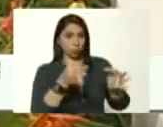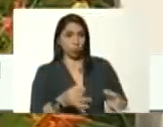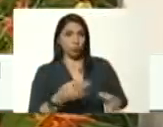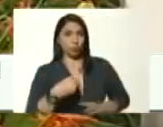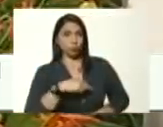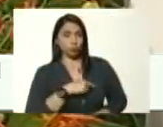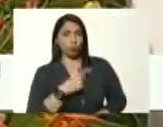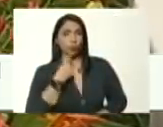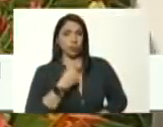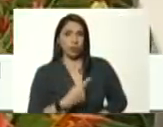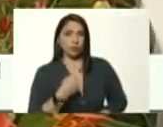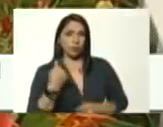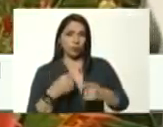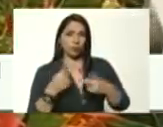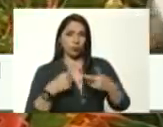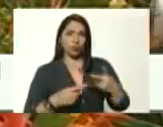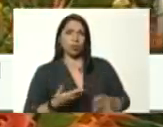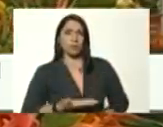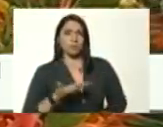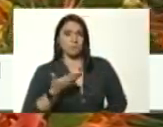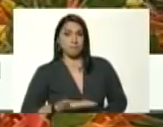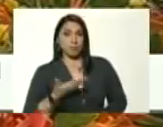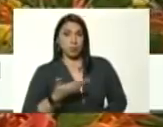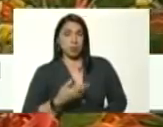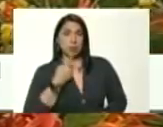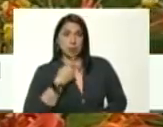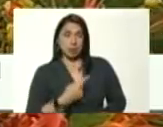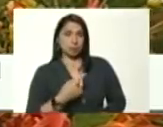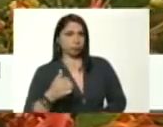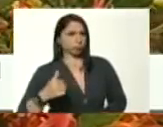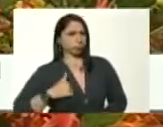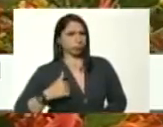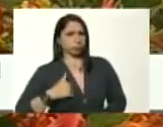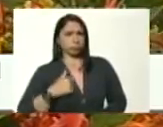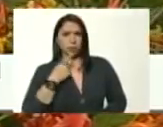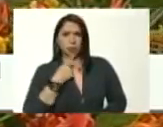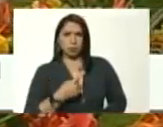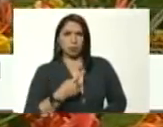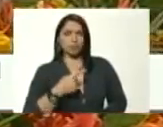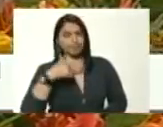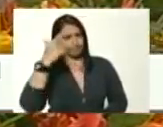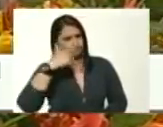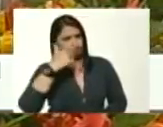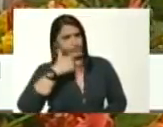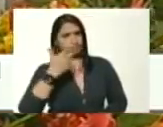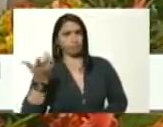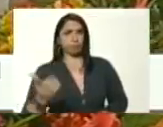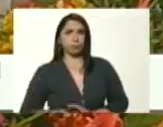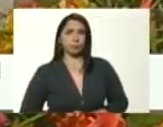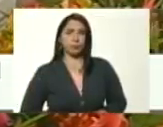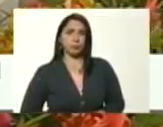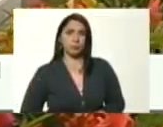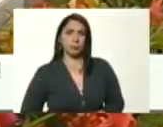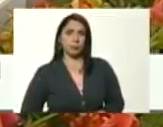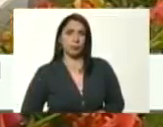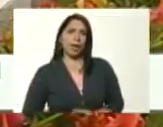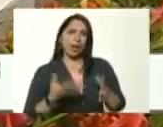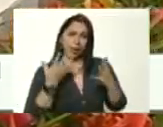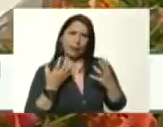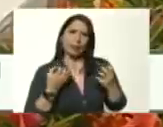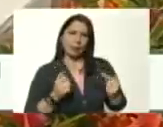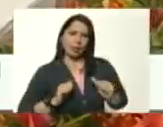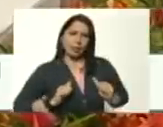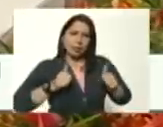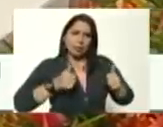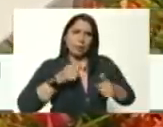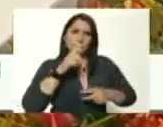importantes nos diremos que nos queramos decir con absoluta franqueza sino que entendamos que es el inicio de